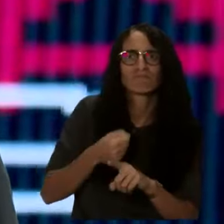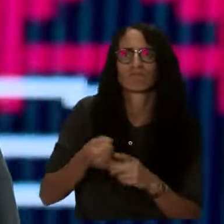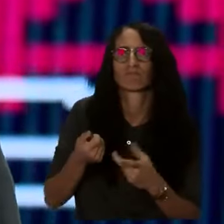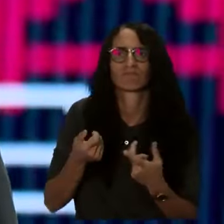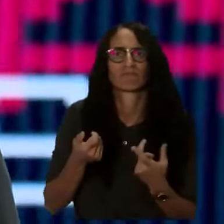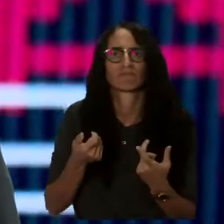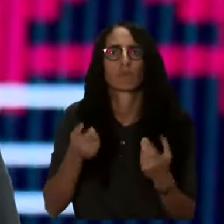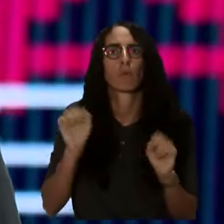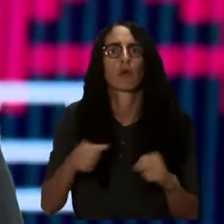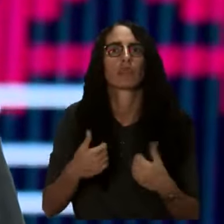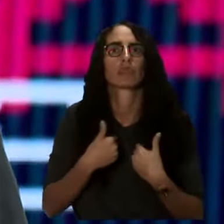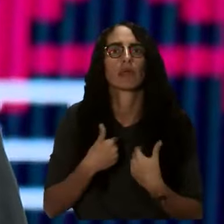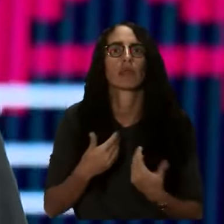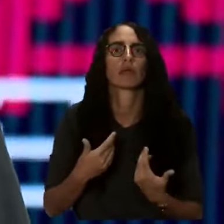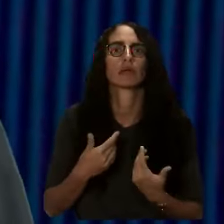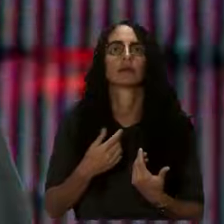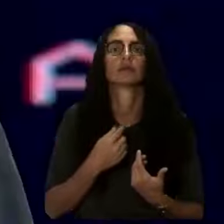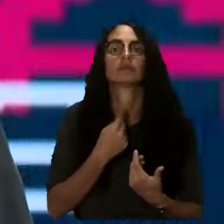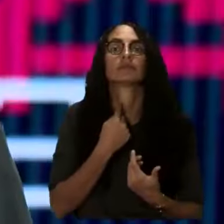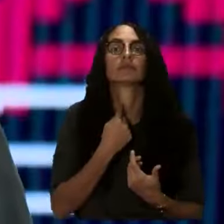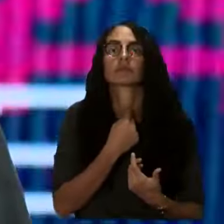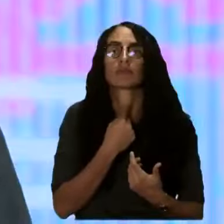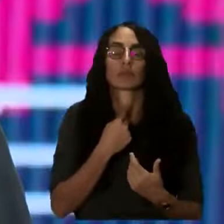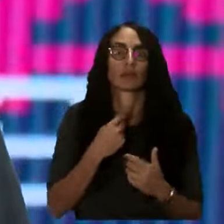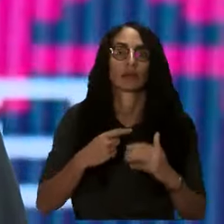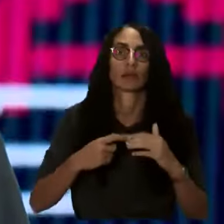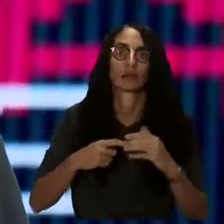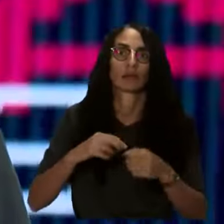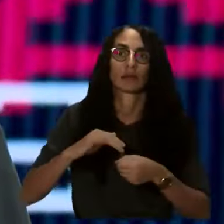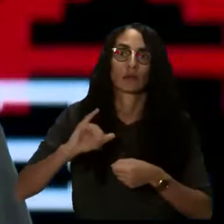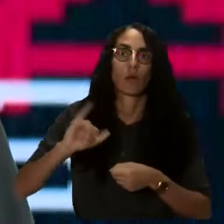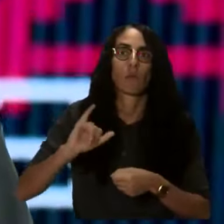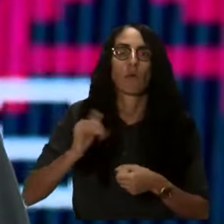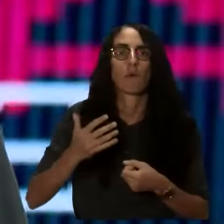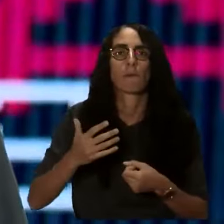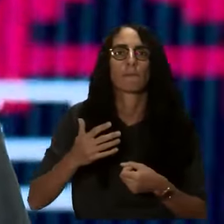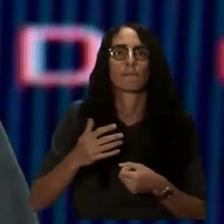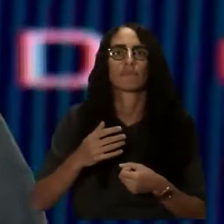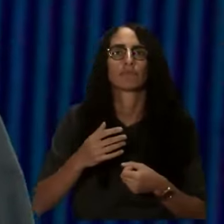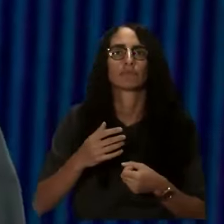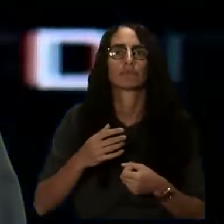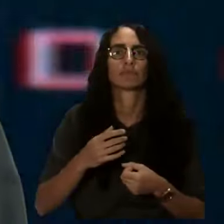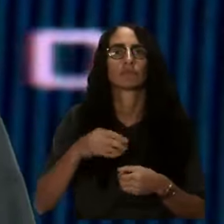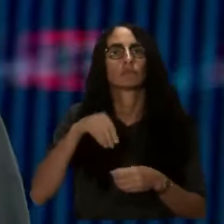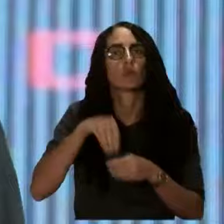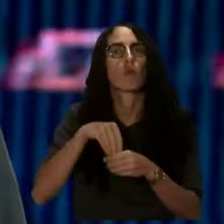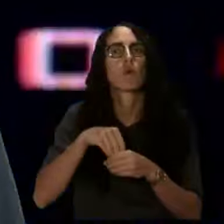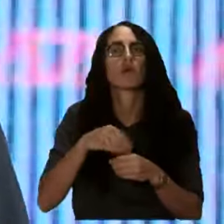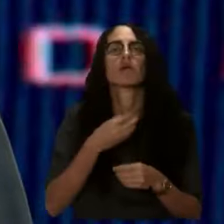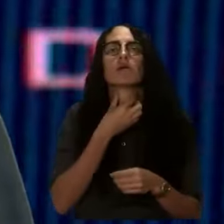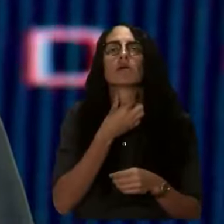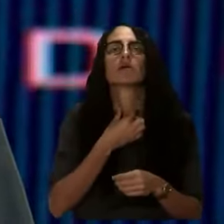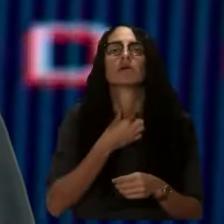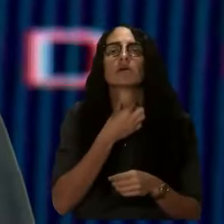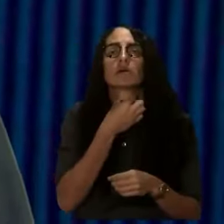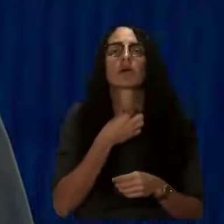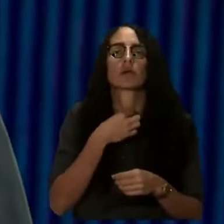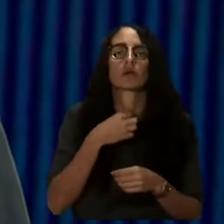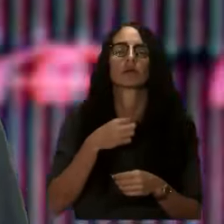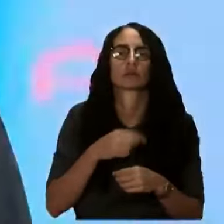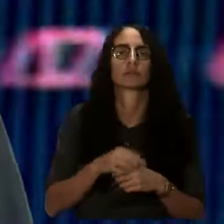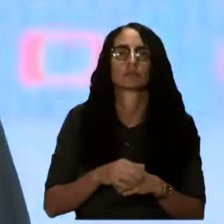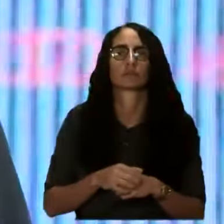una verdad tener una laceración en su en su dentro de lo que puede ser la yugular o